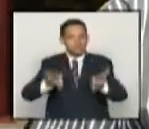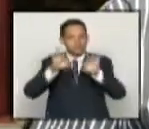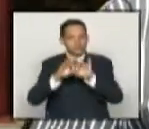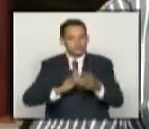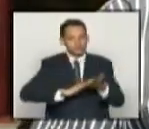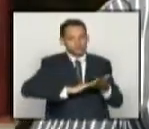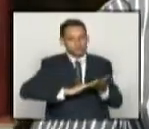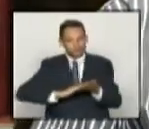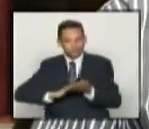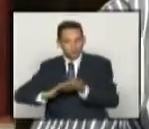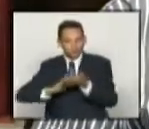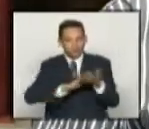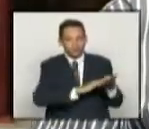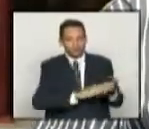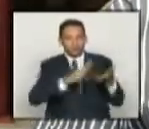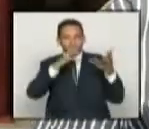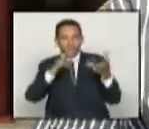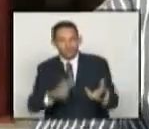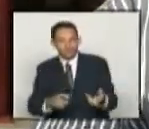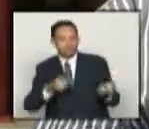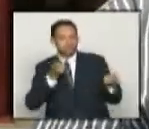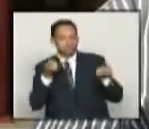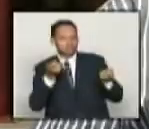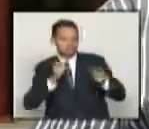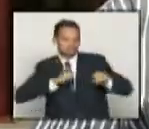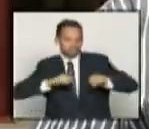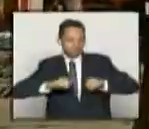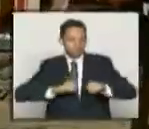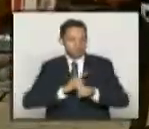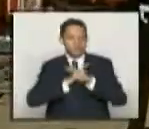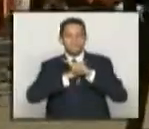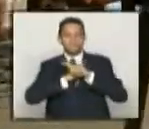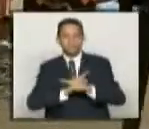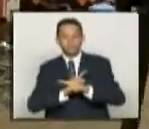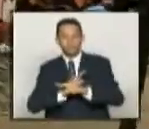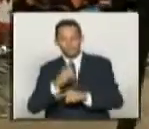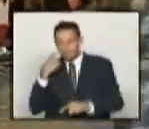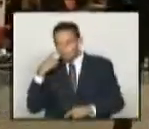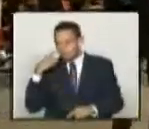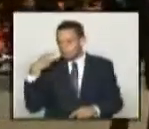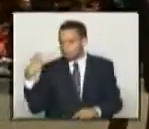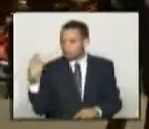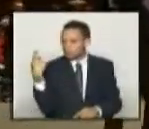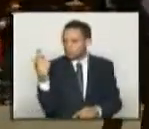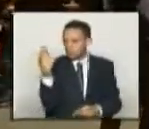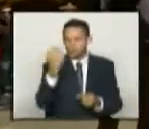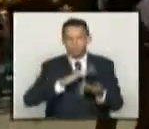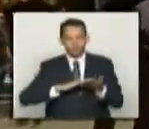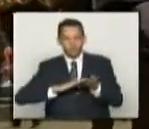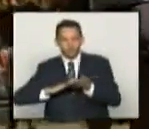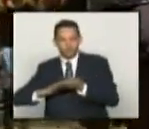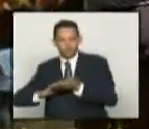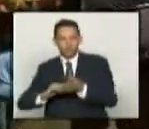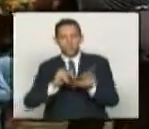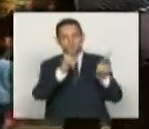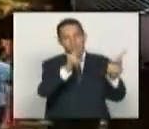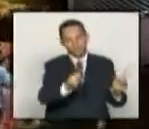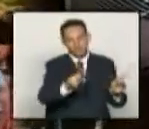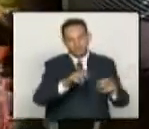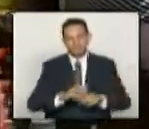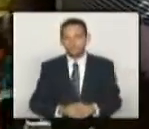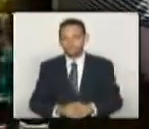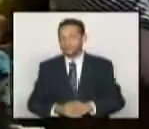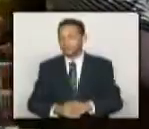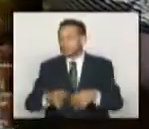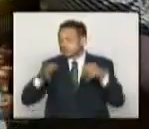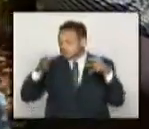soluciones. De eso se trata y eso es el quehacer de los que estamos en la vida pública, buscarle soluciones a los ciudadanos. Entonces nosotros creemos,